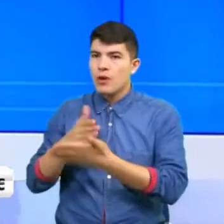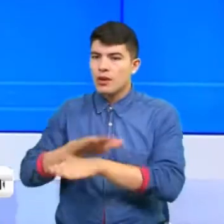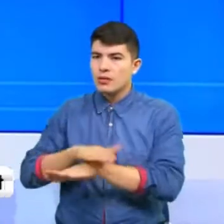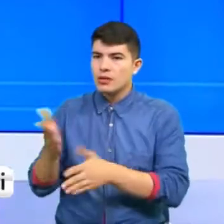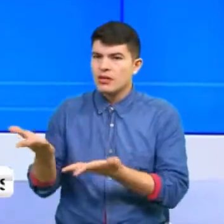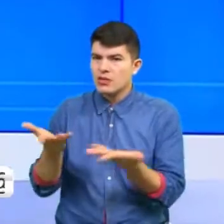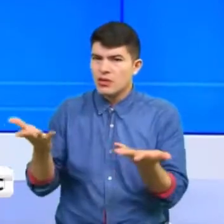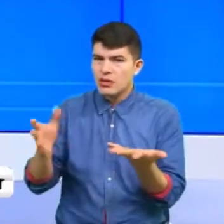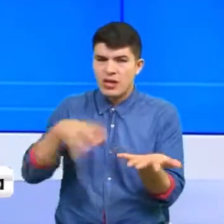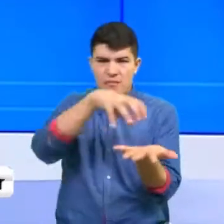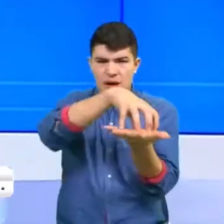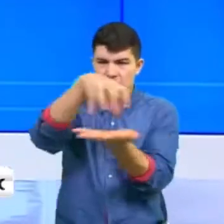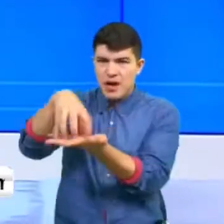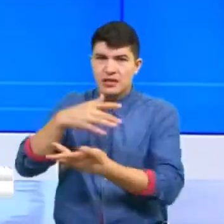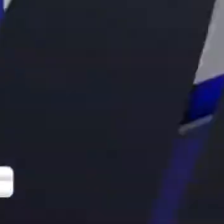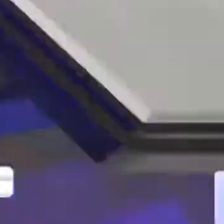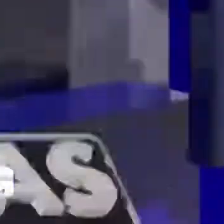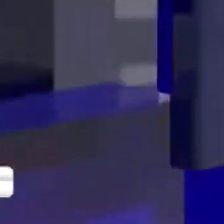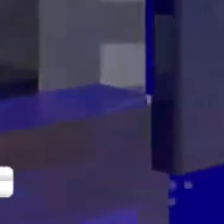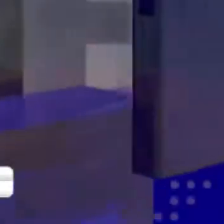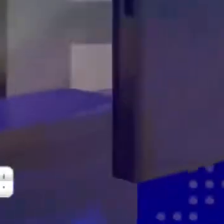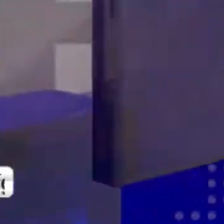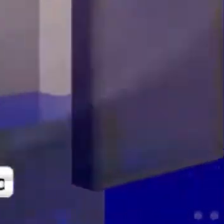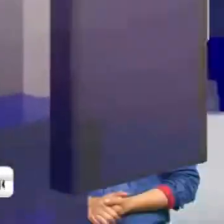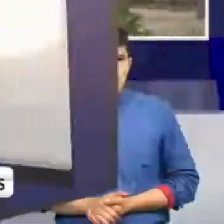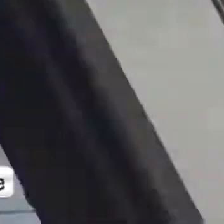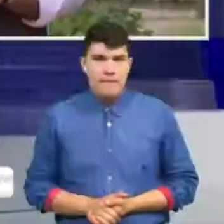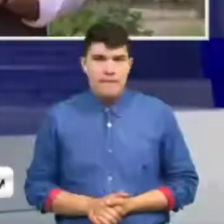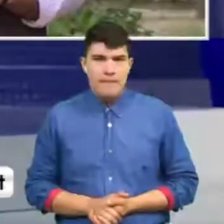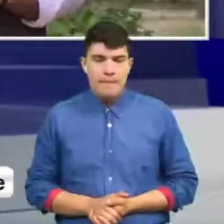dónde estarían ubicados estos centros?